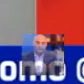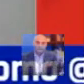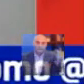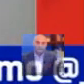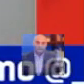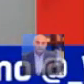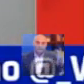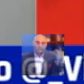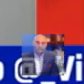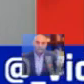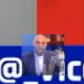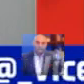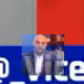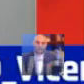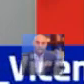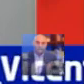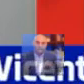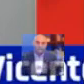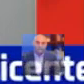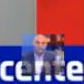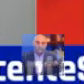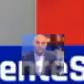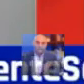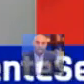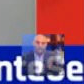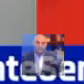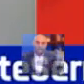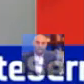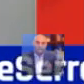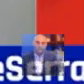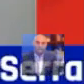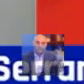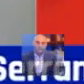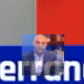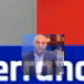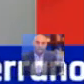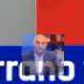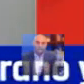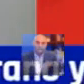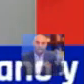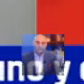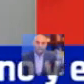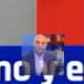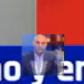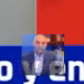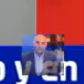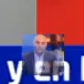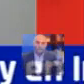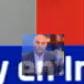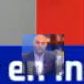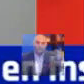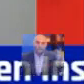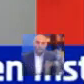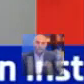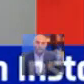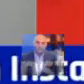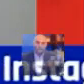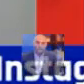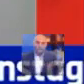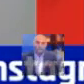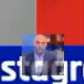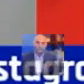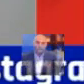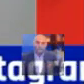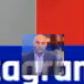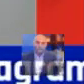los medios de comunicación en ese momento constreñidos de la izquierda, sino que fueron algo que destruyó